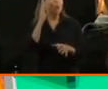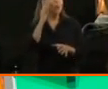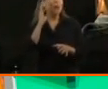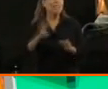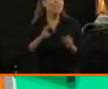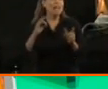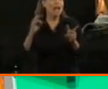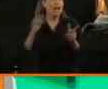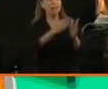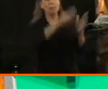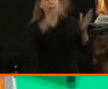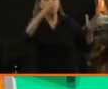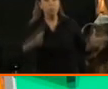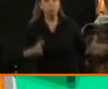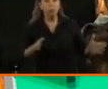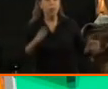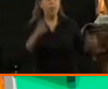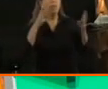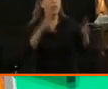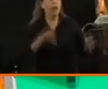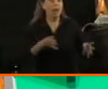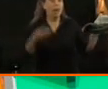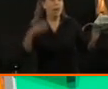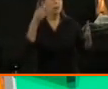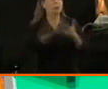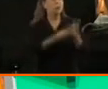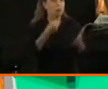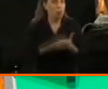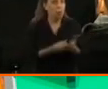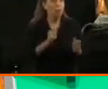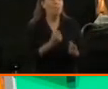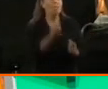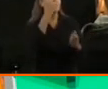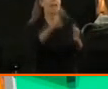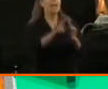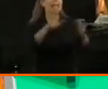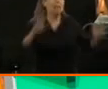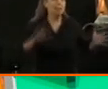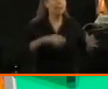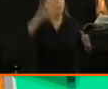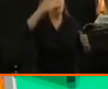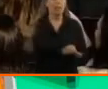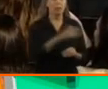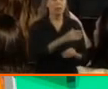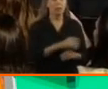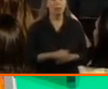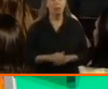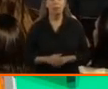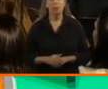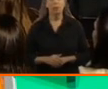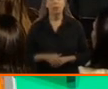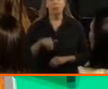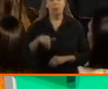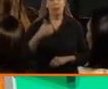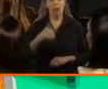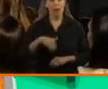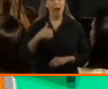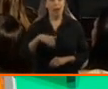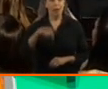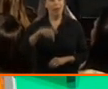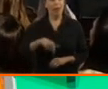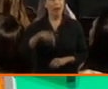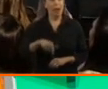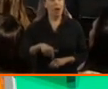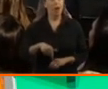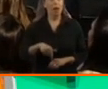de lo primero que hablábamos, de esta característica que tiene de tensionar y de estimular constantemente a la opinión pública entre buenos y